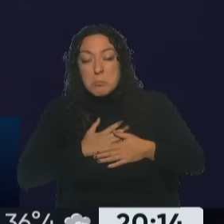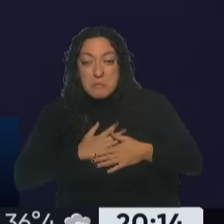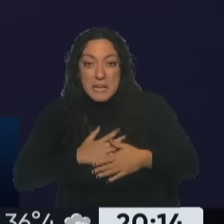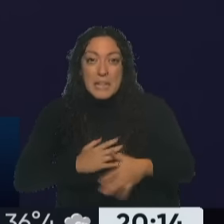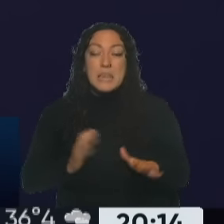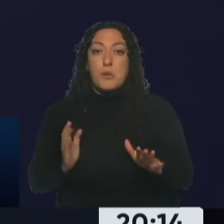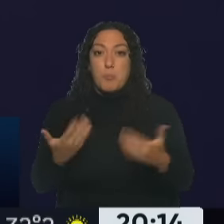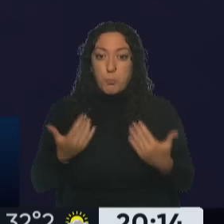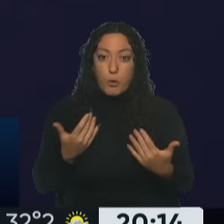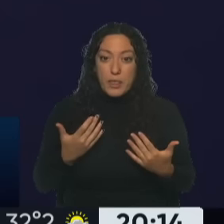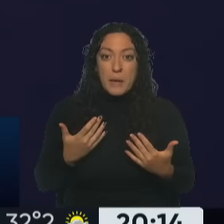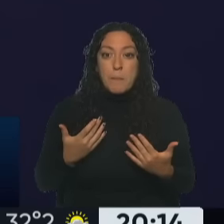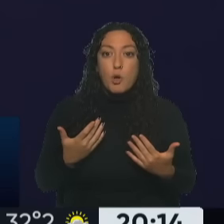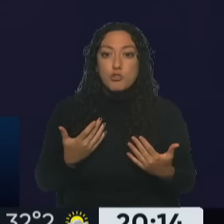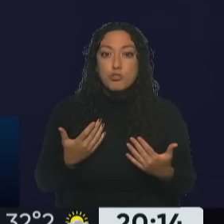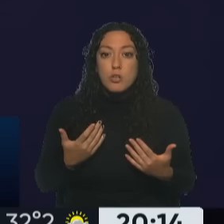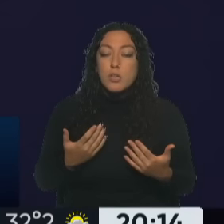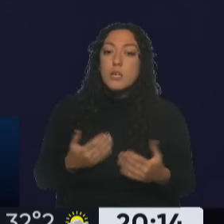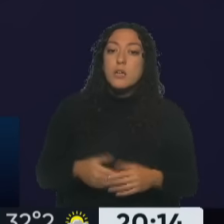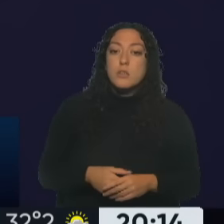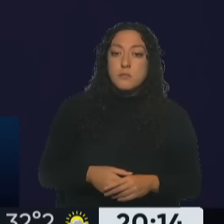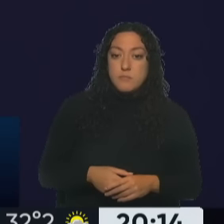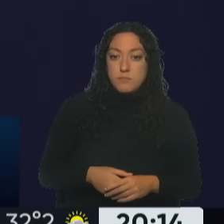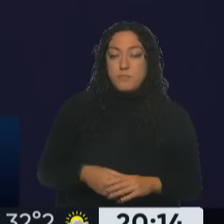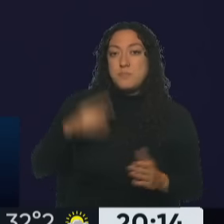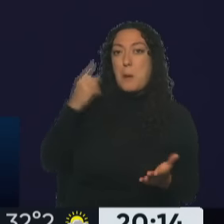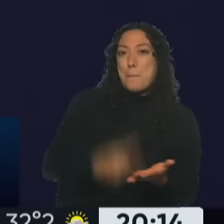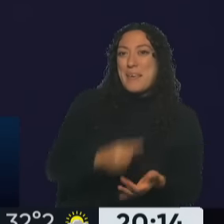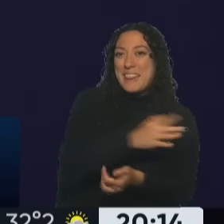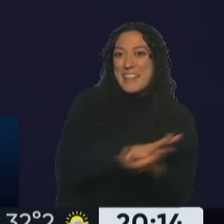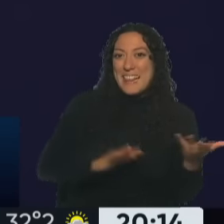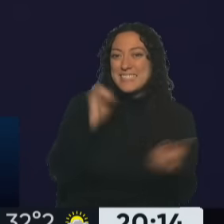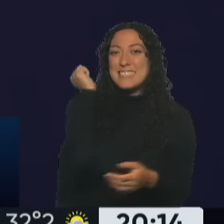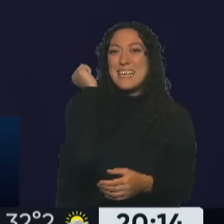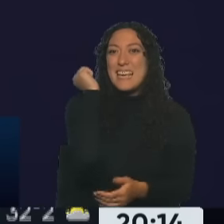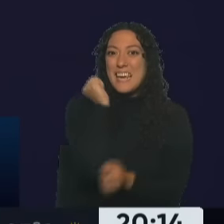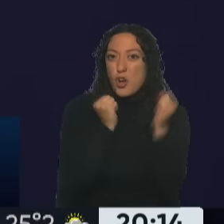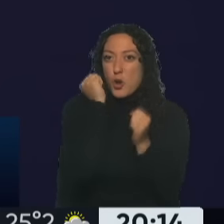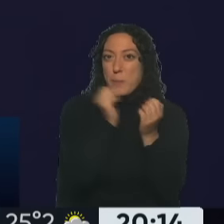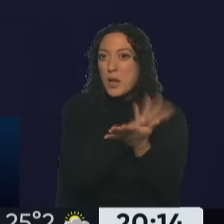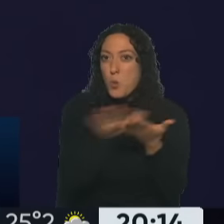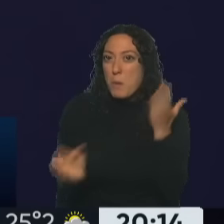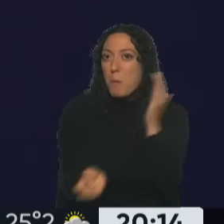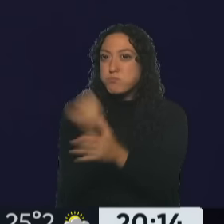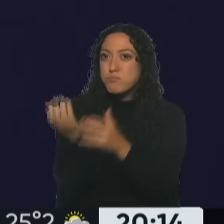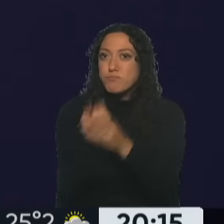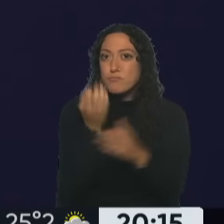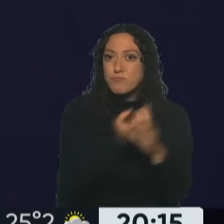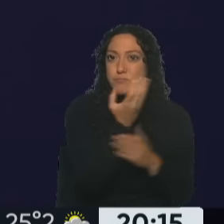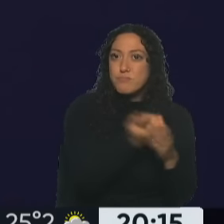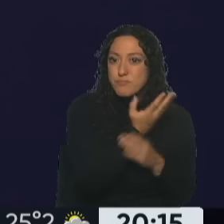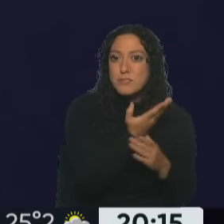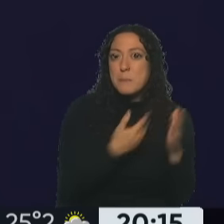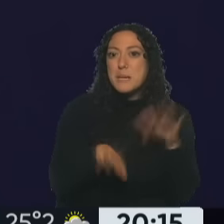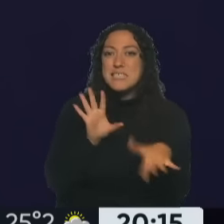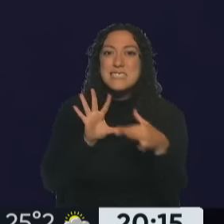de desarrollar eh nuevas medidas económicas que sean más compatibles y